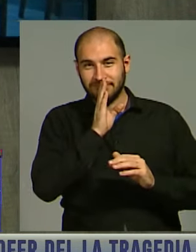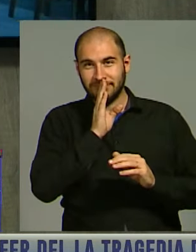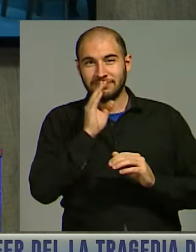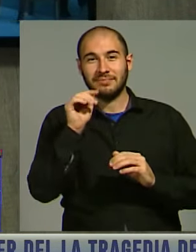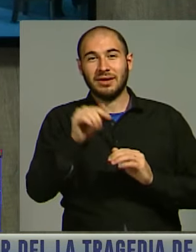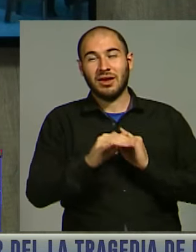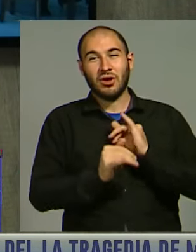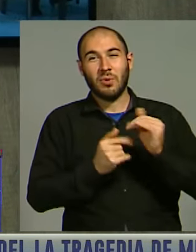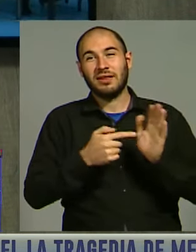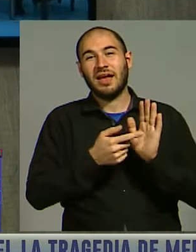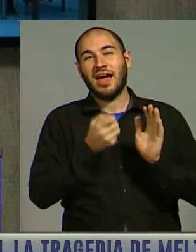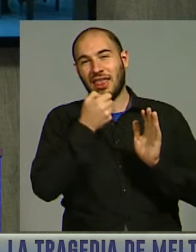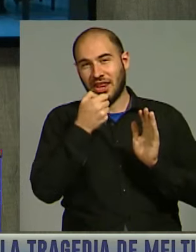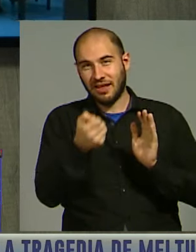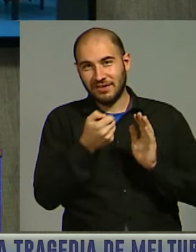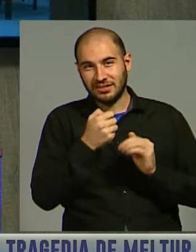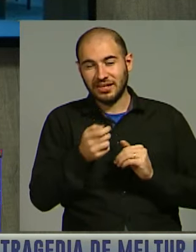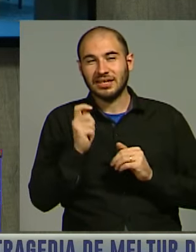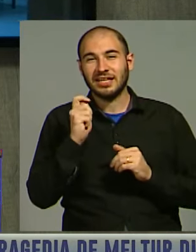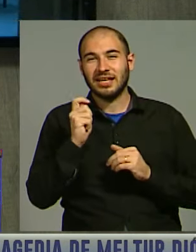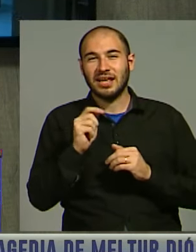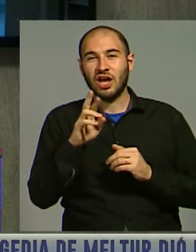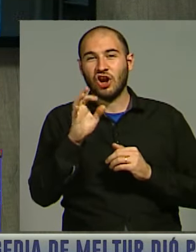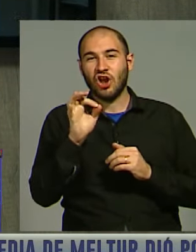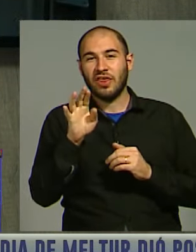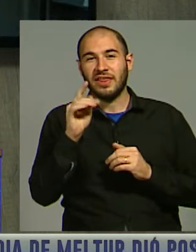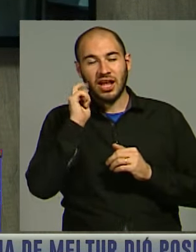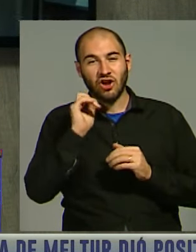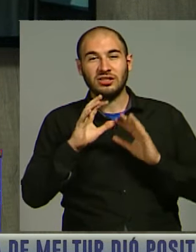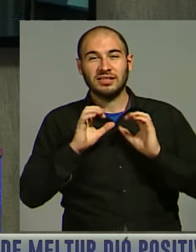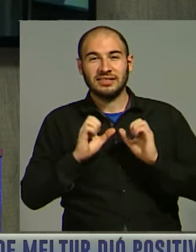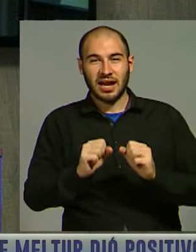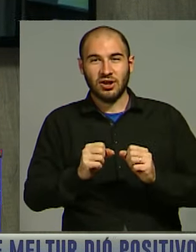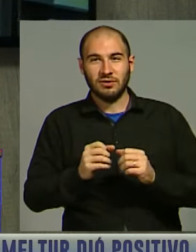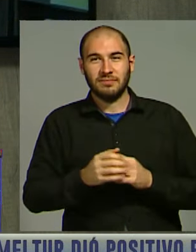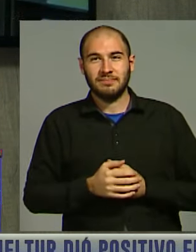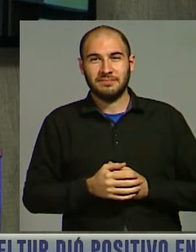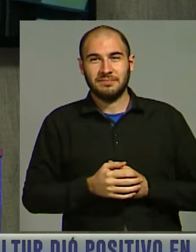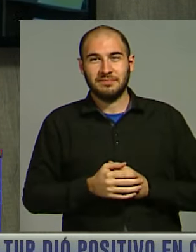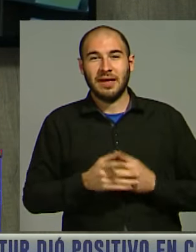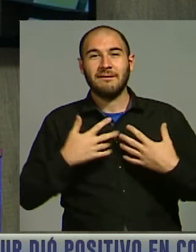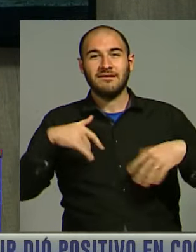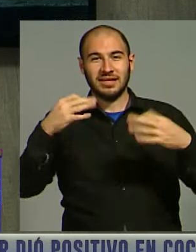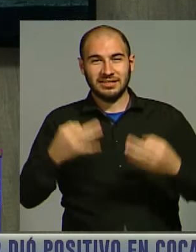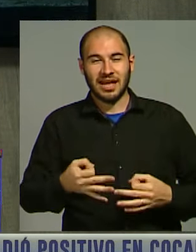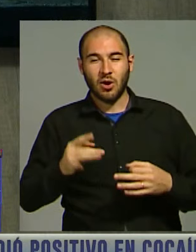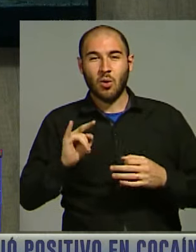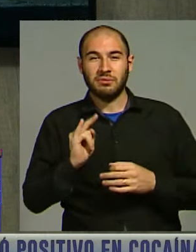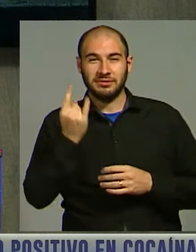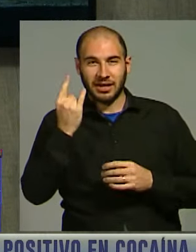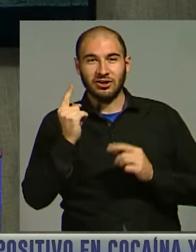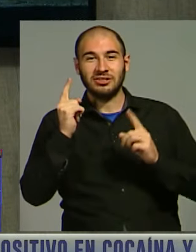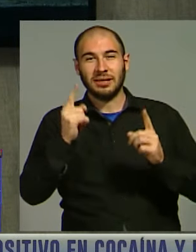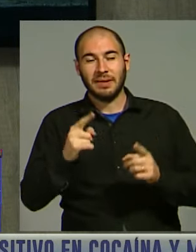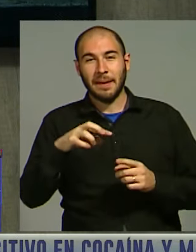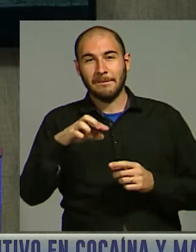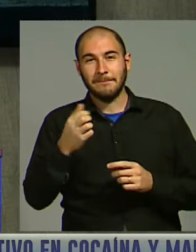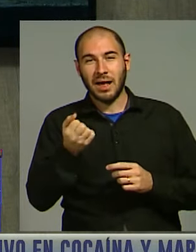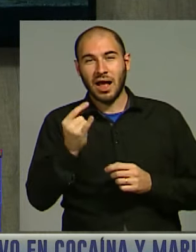con ustedes la entrevista que le hicimos a Rodrigo Olmedo, secretario de Bienestar Universitario, y a